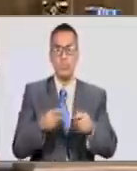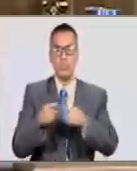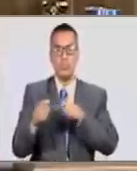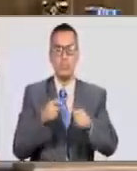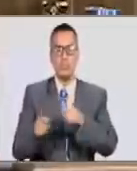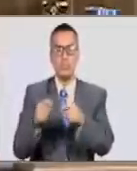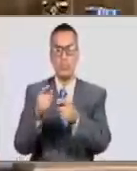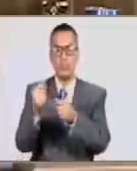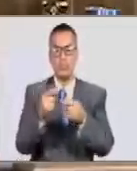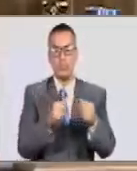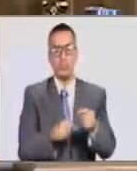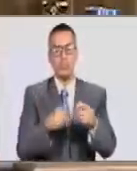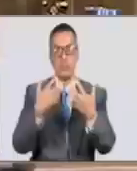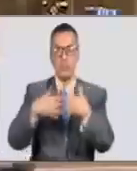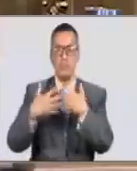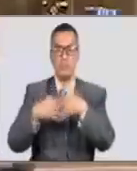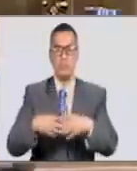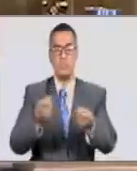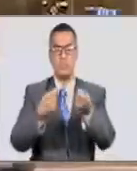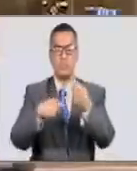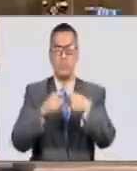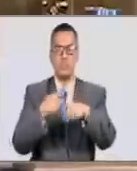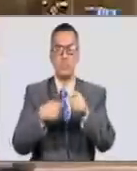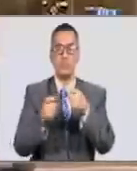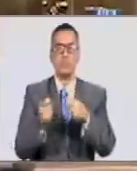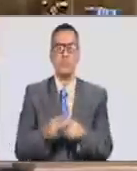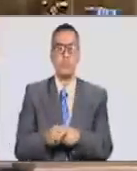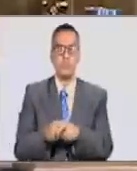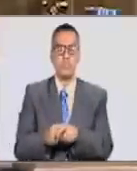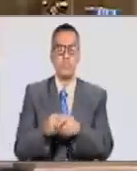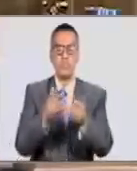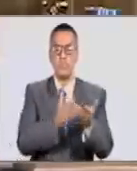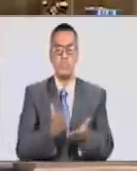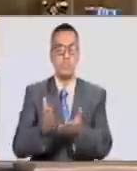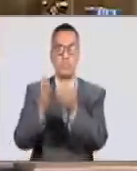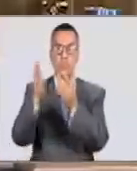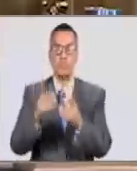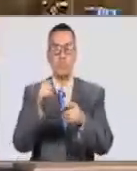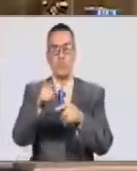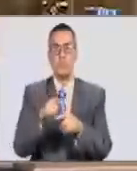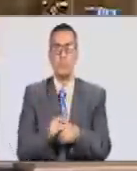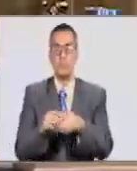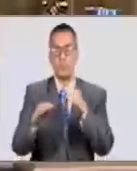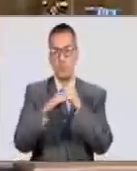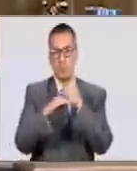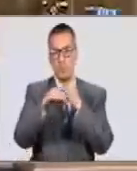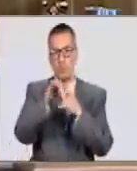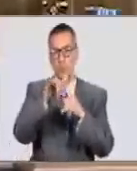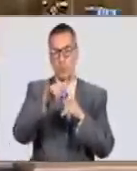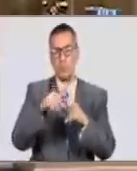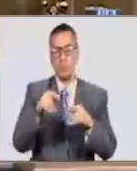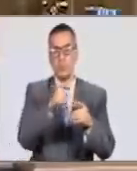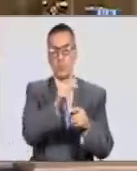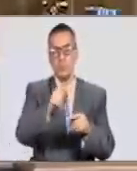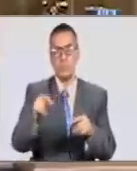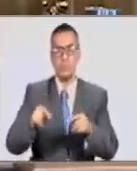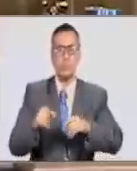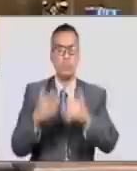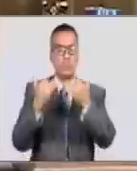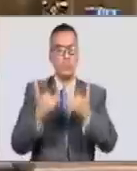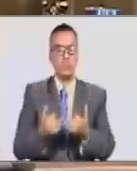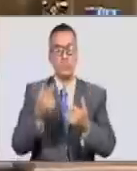actividades económicas, industriales, comerciales, de servicios y de índole similar a contribuyentes